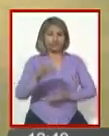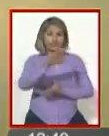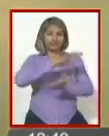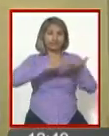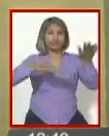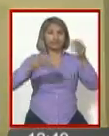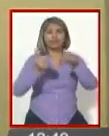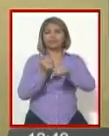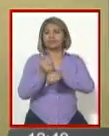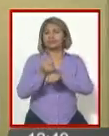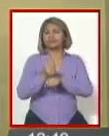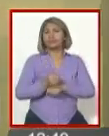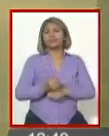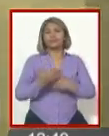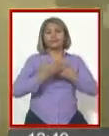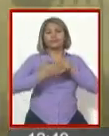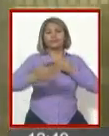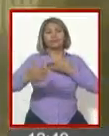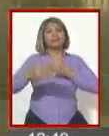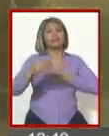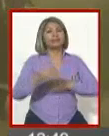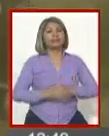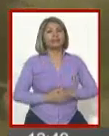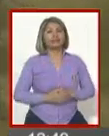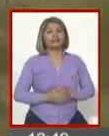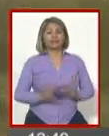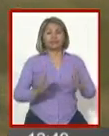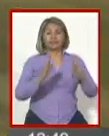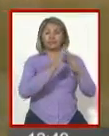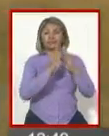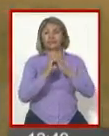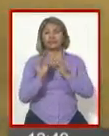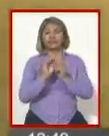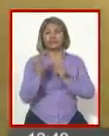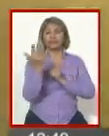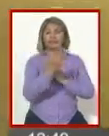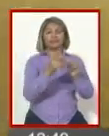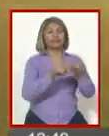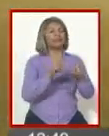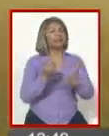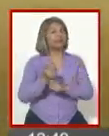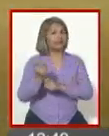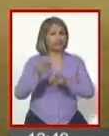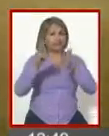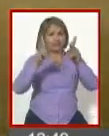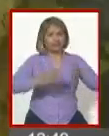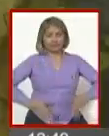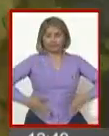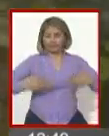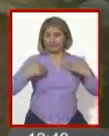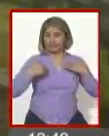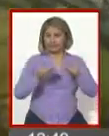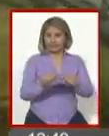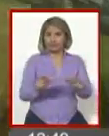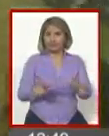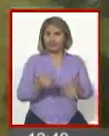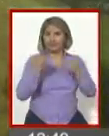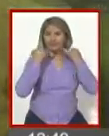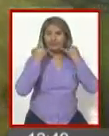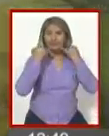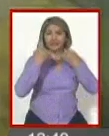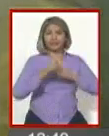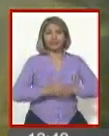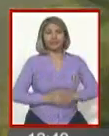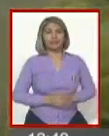humo generado por el fuego habría alcanzado a un par de condominios, además afectando a las personas que viven en la zona. Así lo